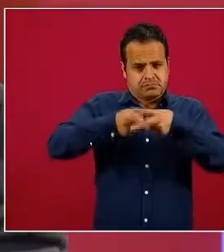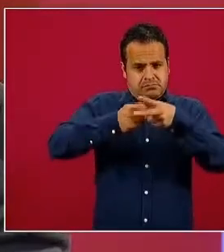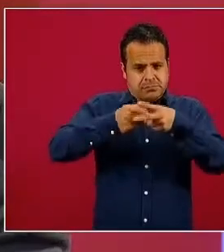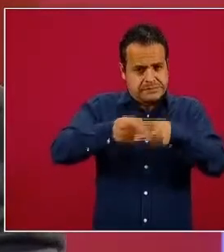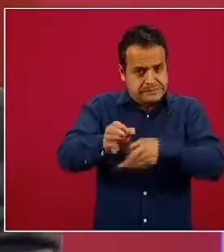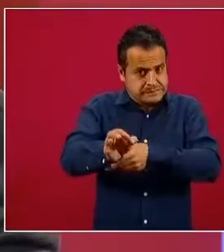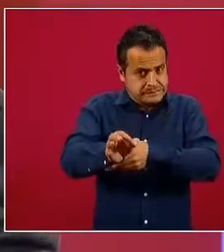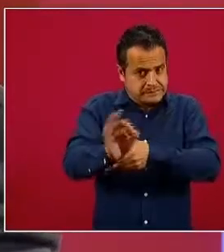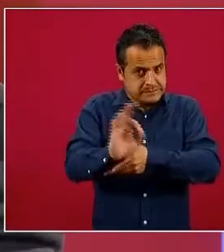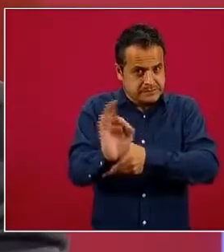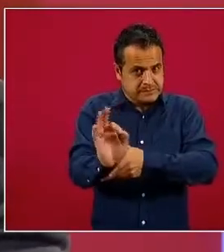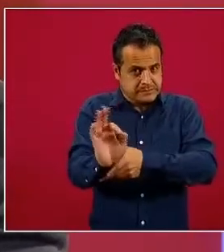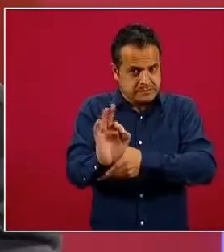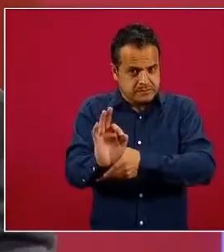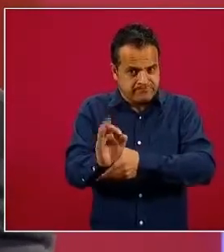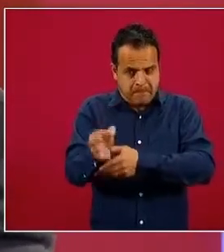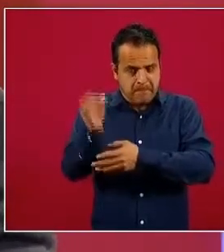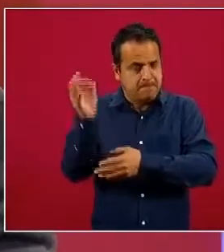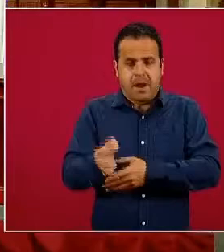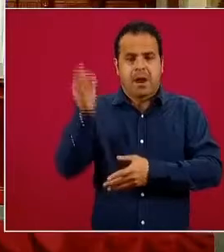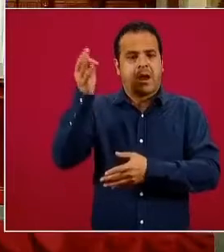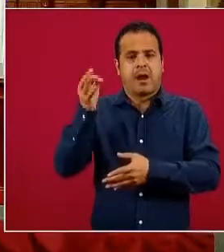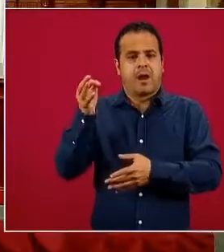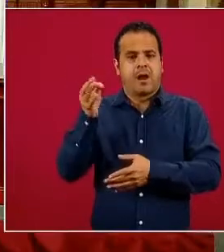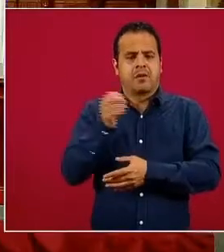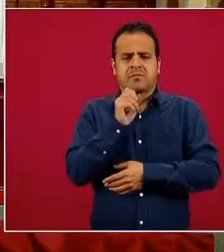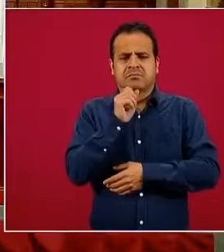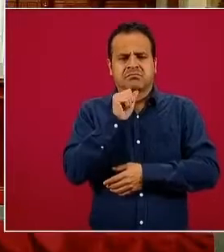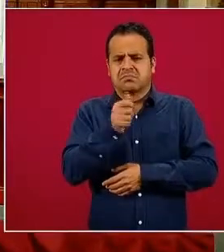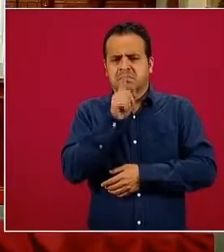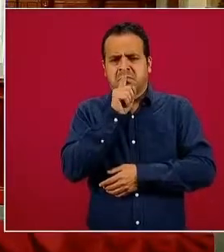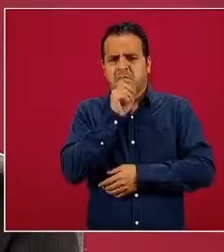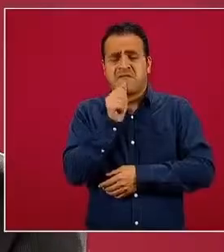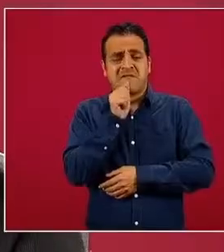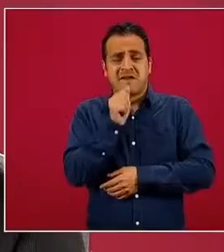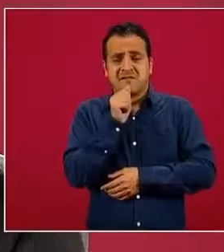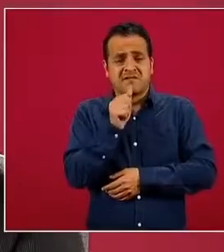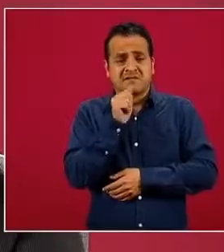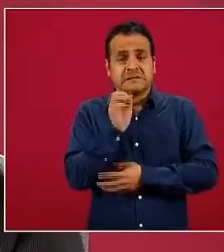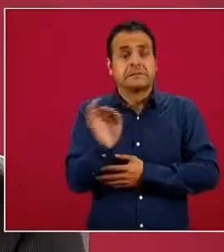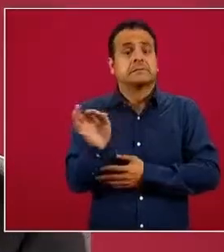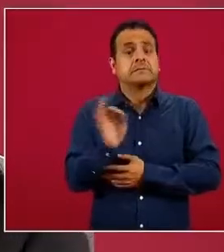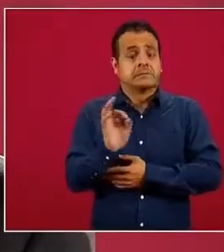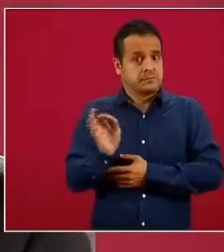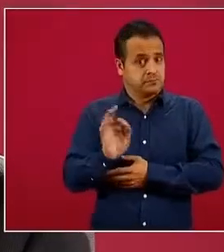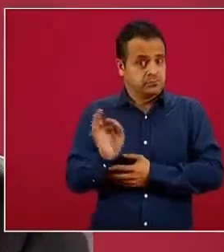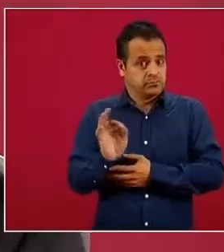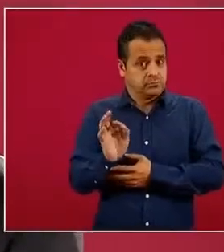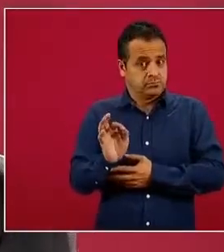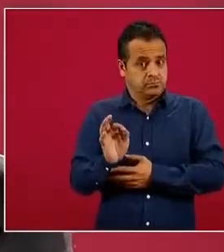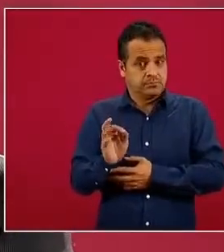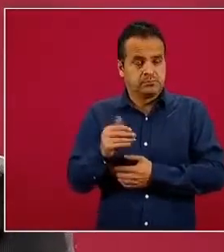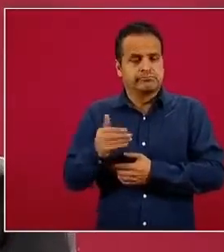formal, es muy difícil hacer una predicción tan amplia. La predicción es que